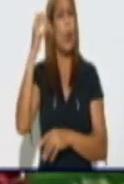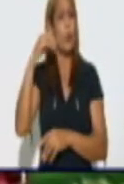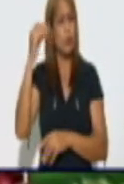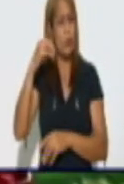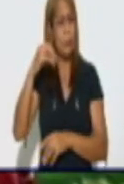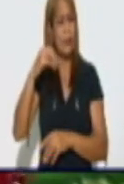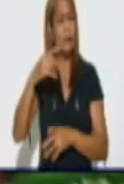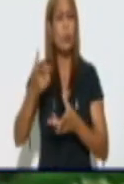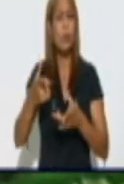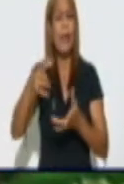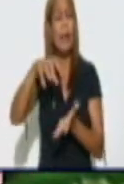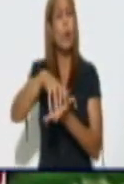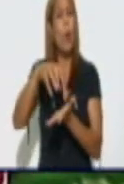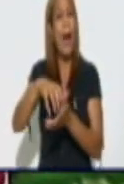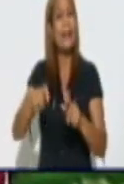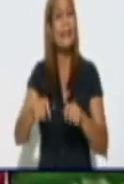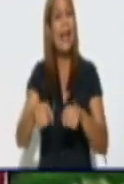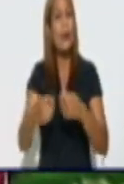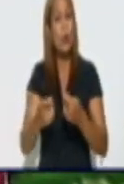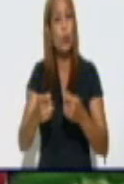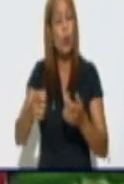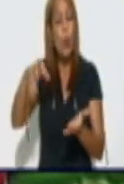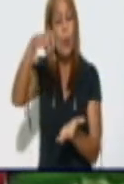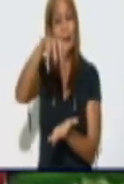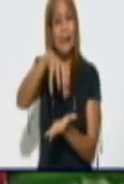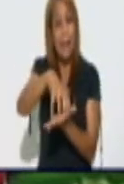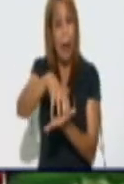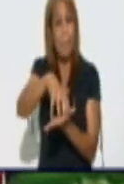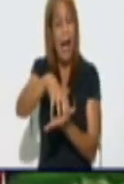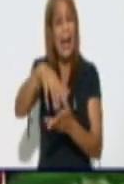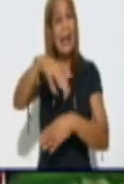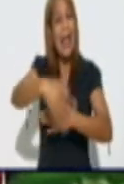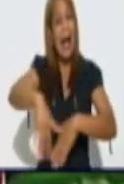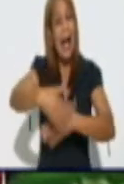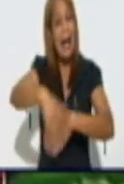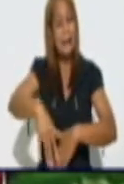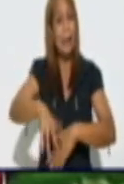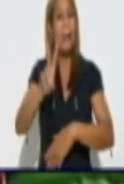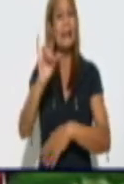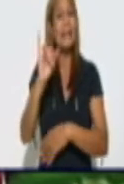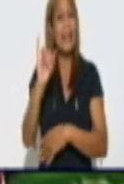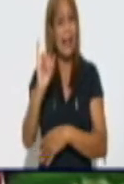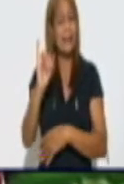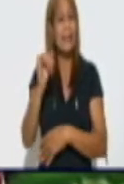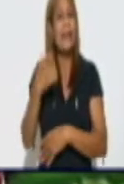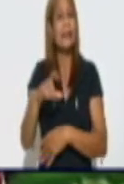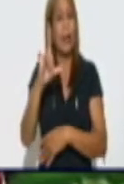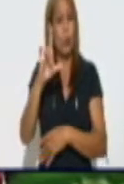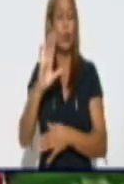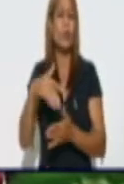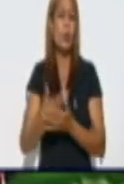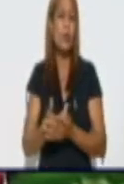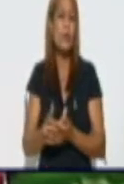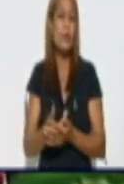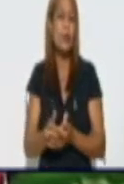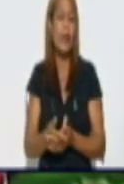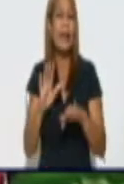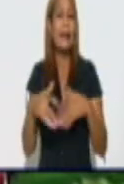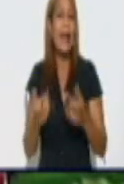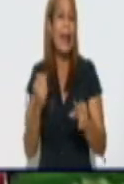tapa se había roto y que se le buscará solución en las próximas horas. Millán, consideraciones finales de la labor